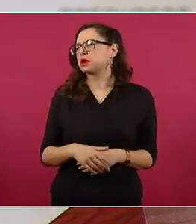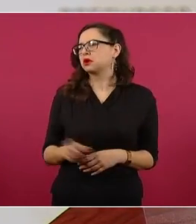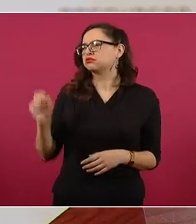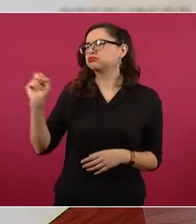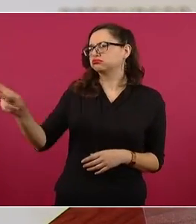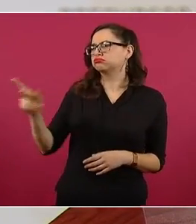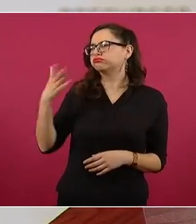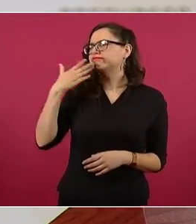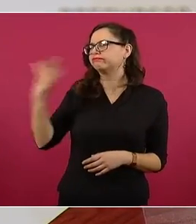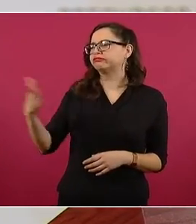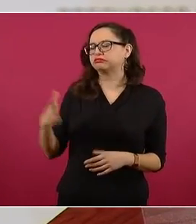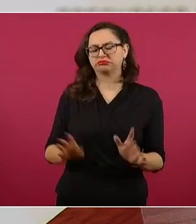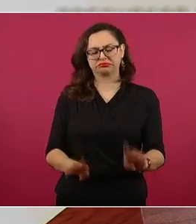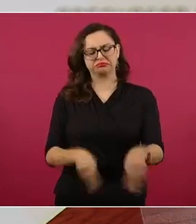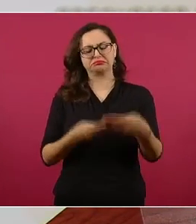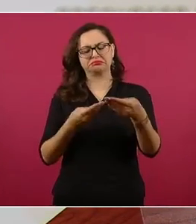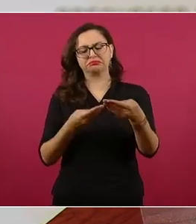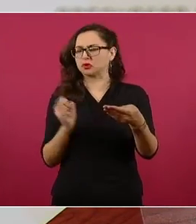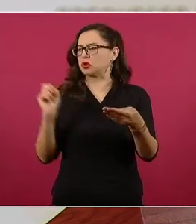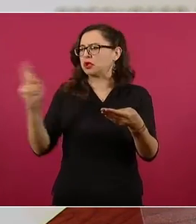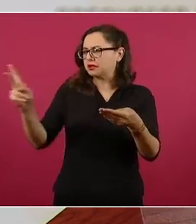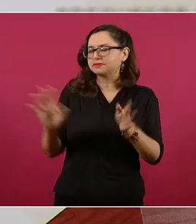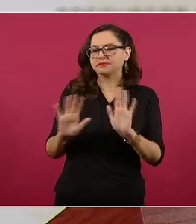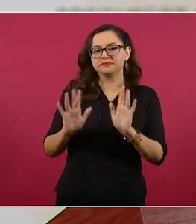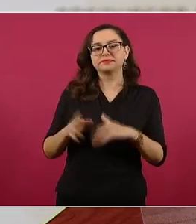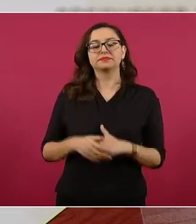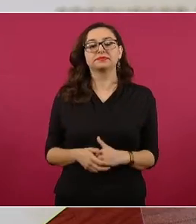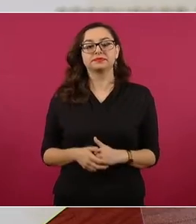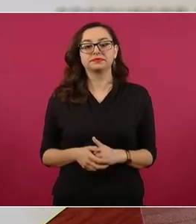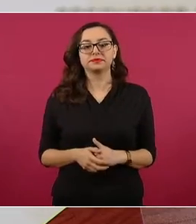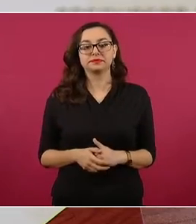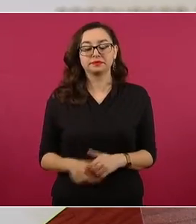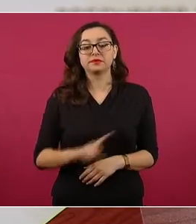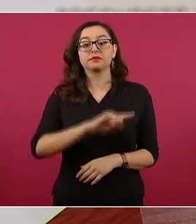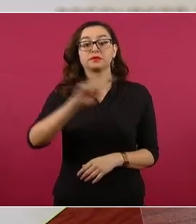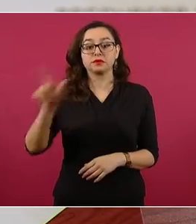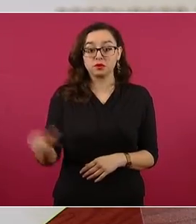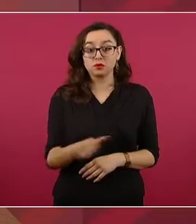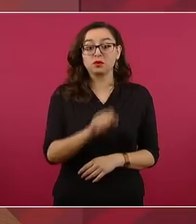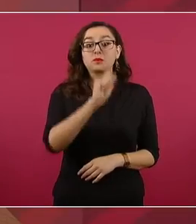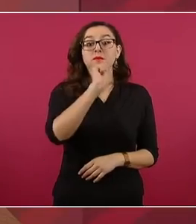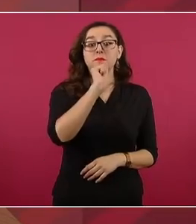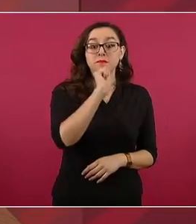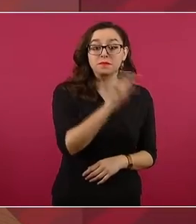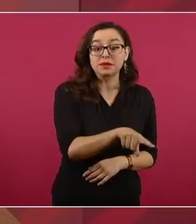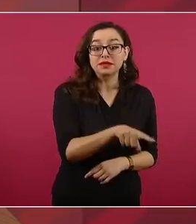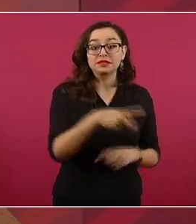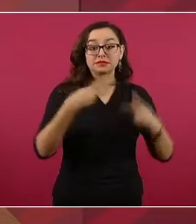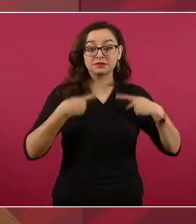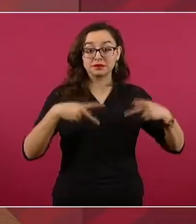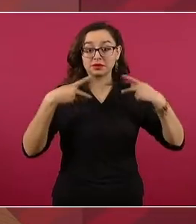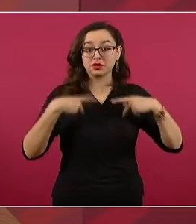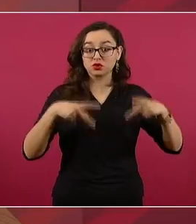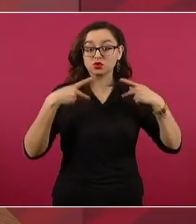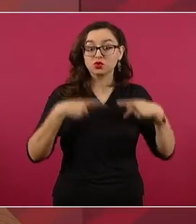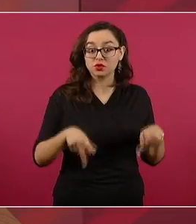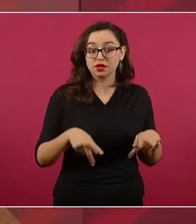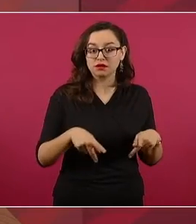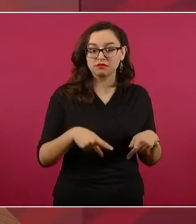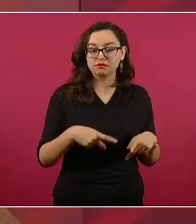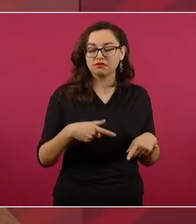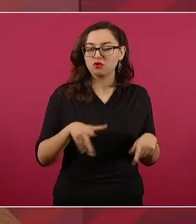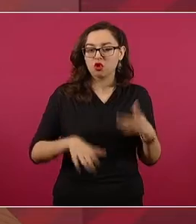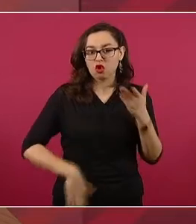Pero de repente me llega una queja de esa persona antes de que yo enviara